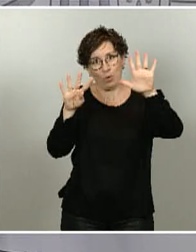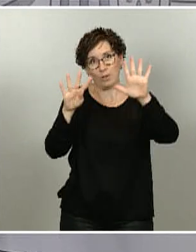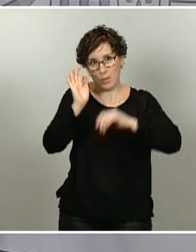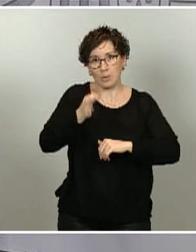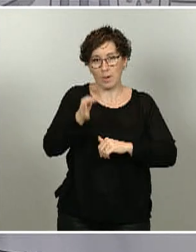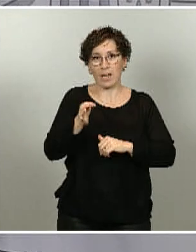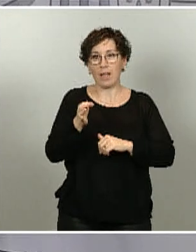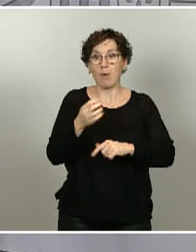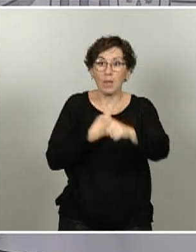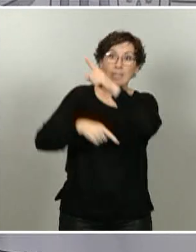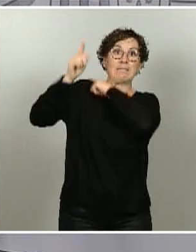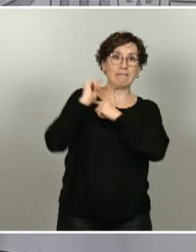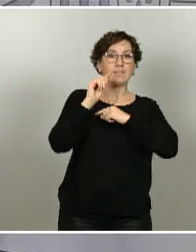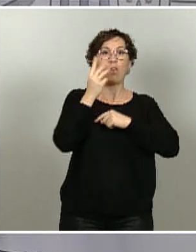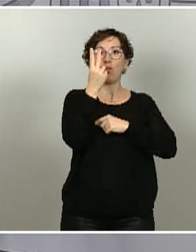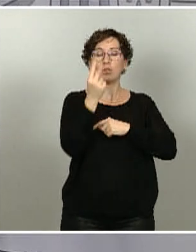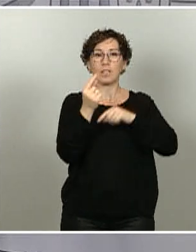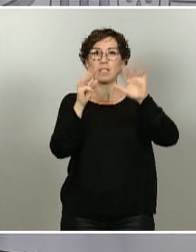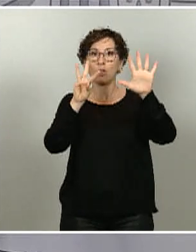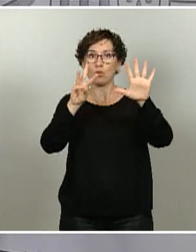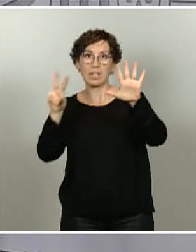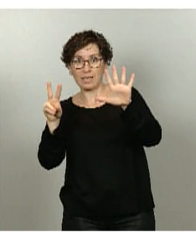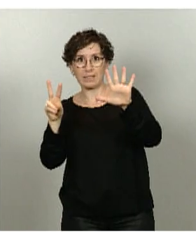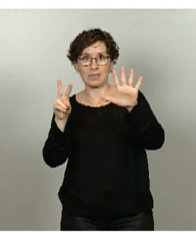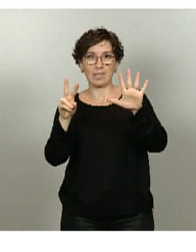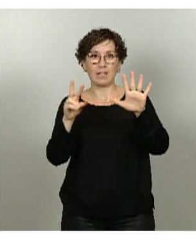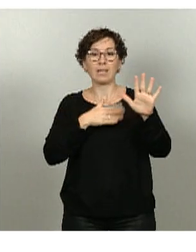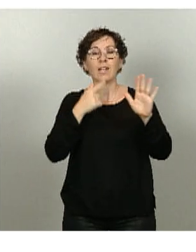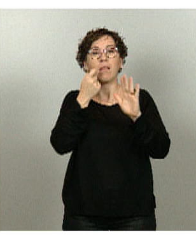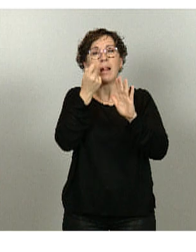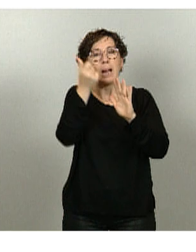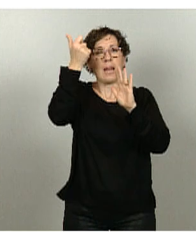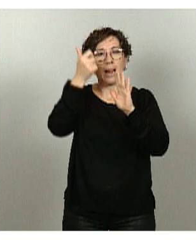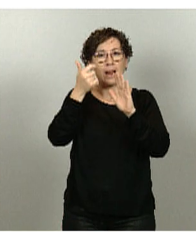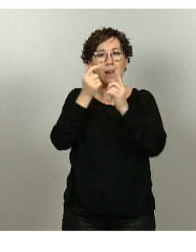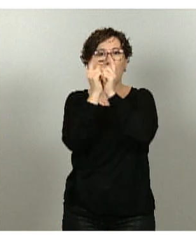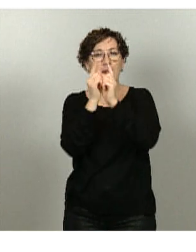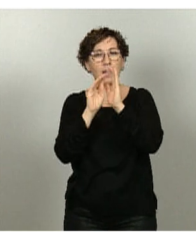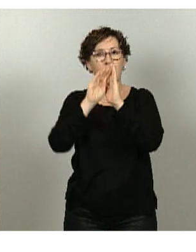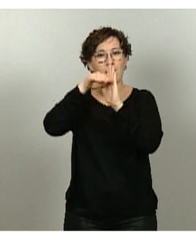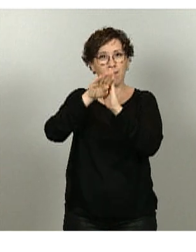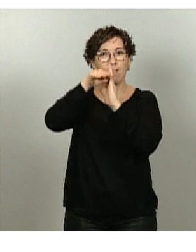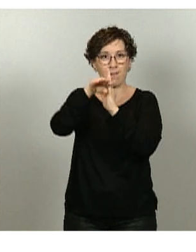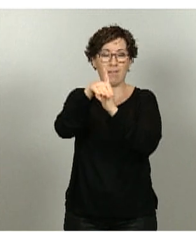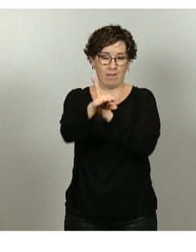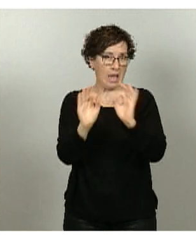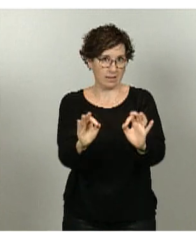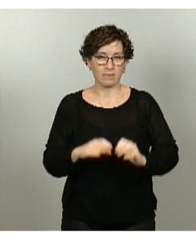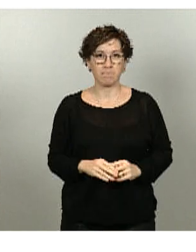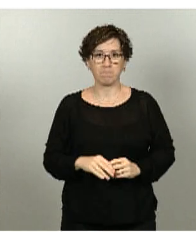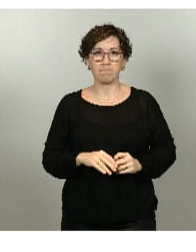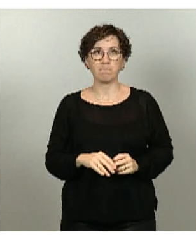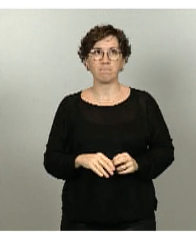es decir, en la situación habitual con esas pequeñas ondulaciones que vemos a lo largo de toda la curva. Es cierto que hoy